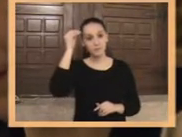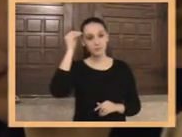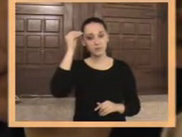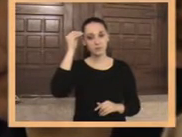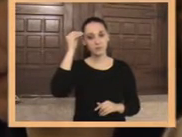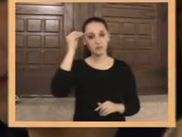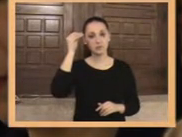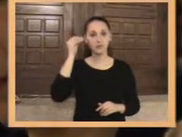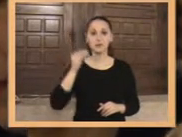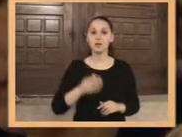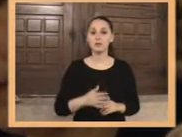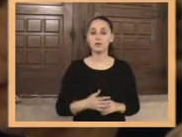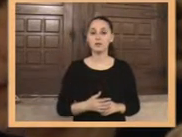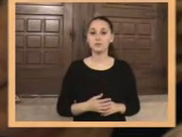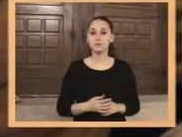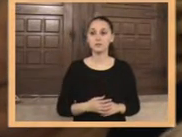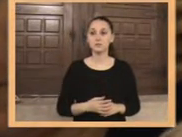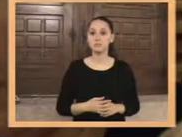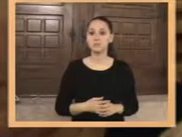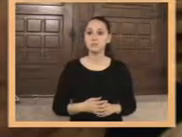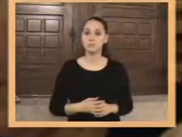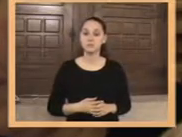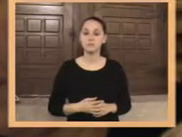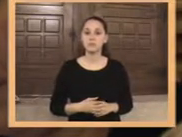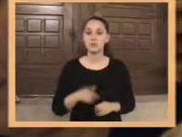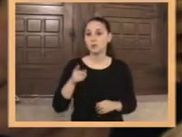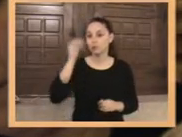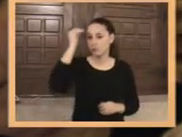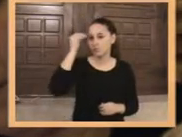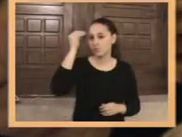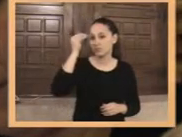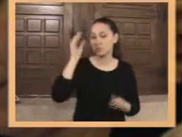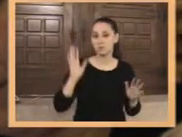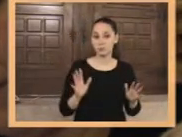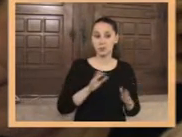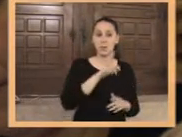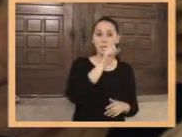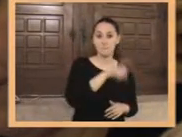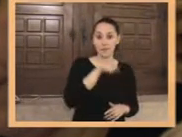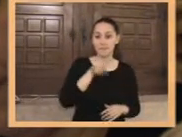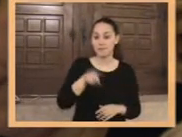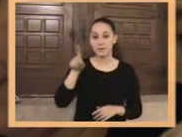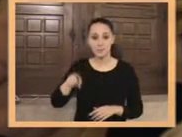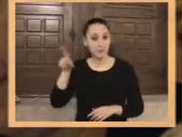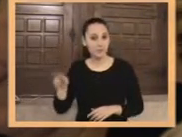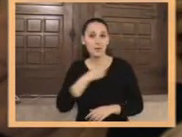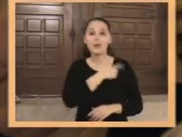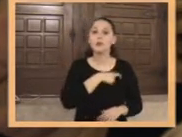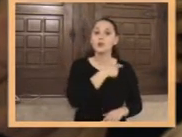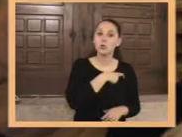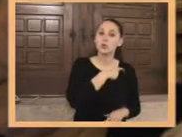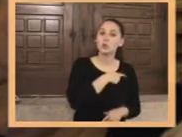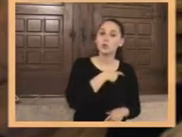que con la cantidad, tenemos todos los meses, precisamente, una comisión donde se puede exponer,